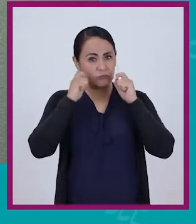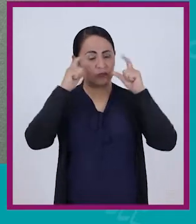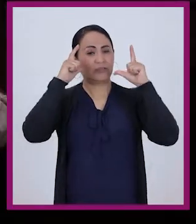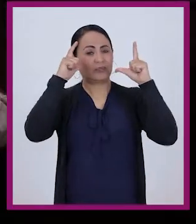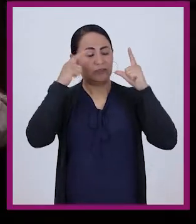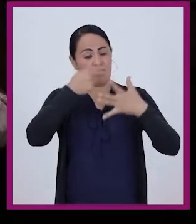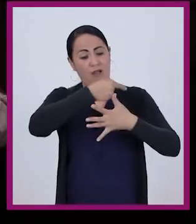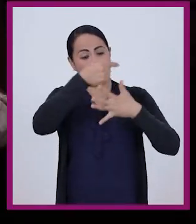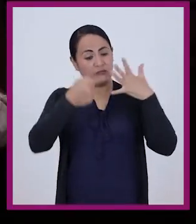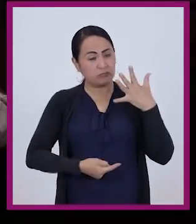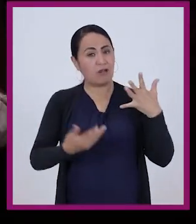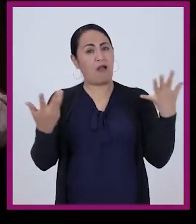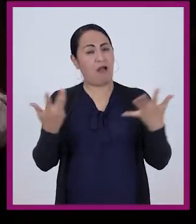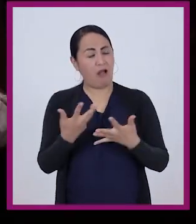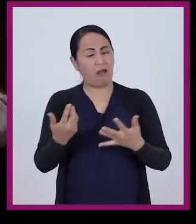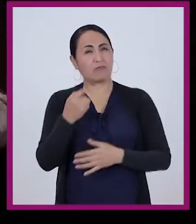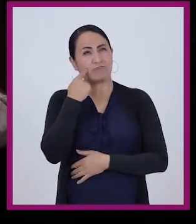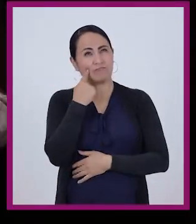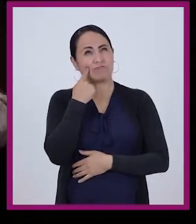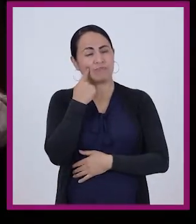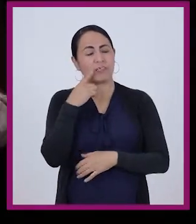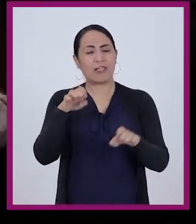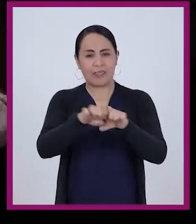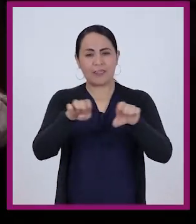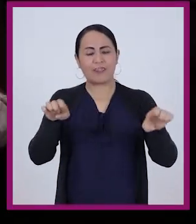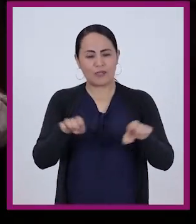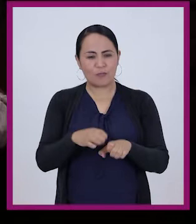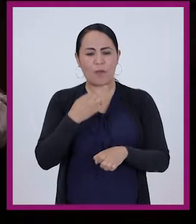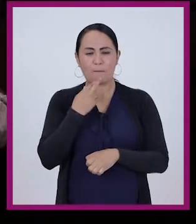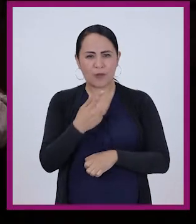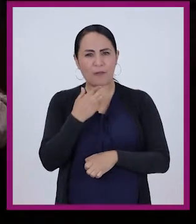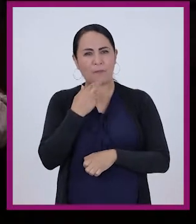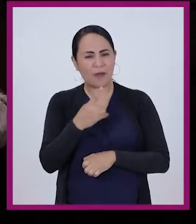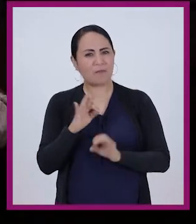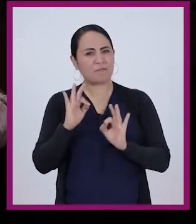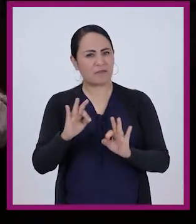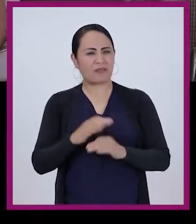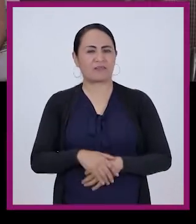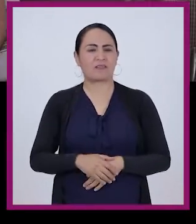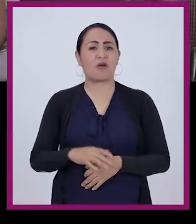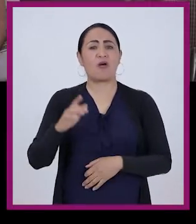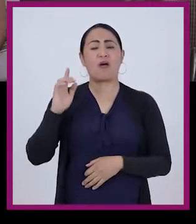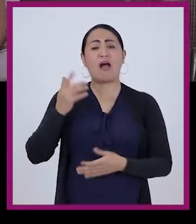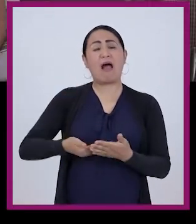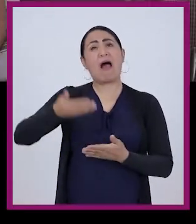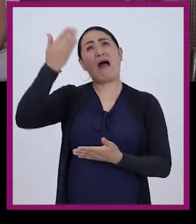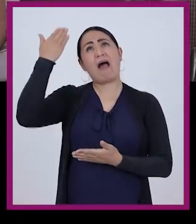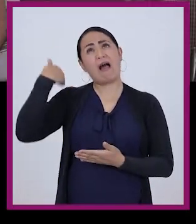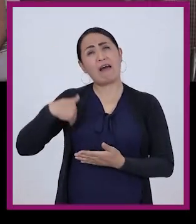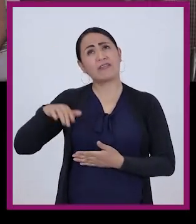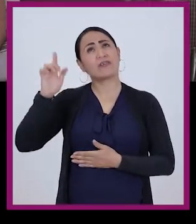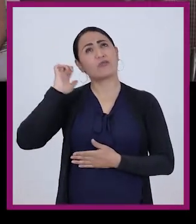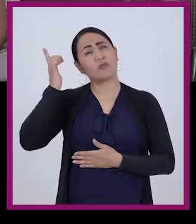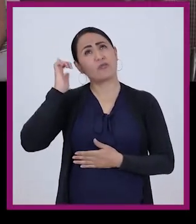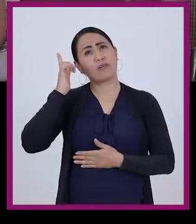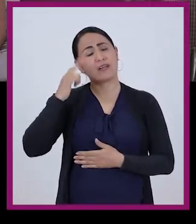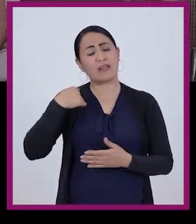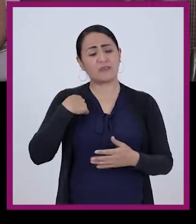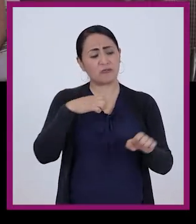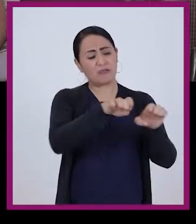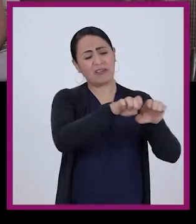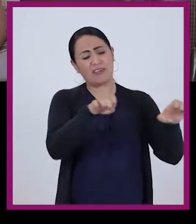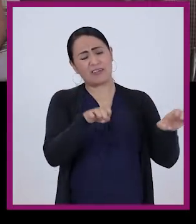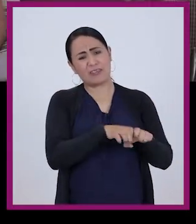Juanma. Ok, Agatha, nos dejaste impresionados con todo lo que podemos hacer para mejorar en los trabajos de equipo.